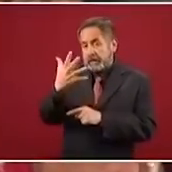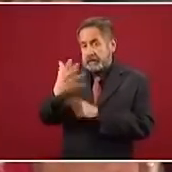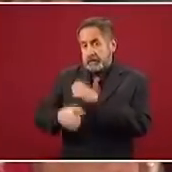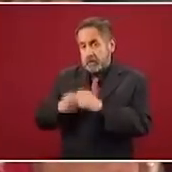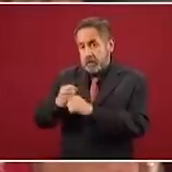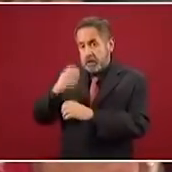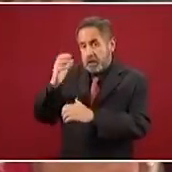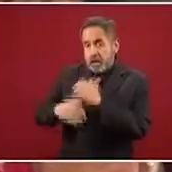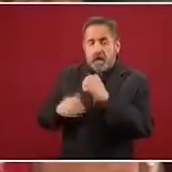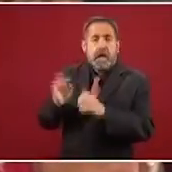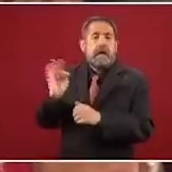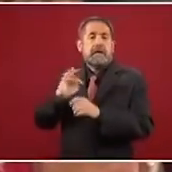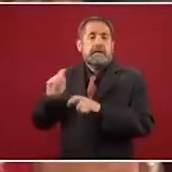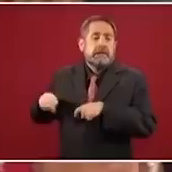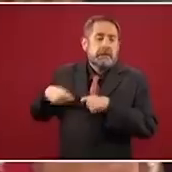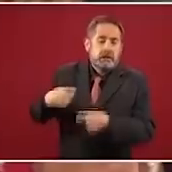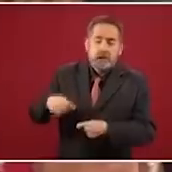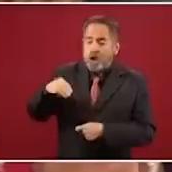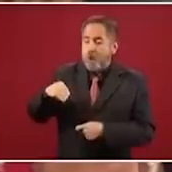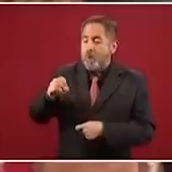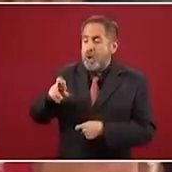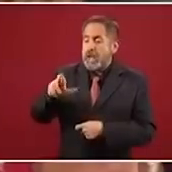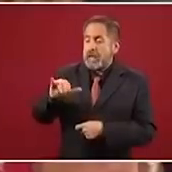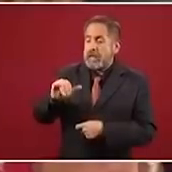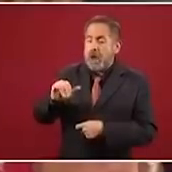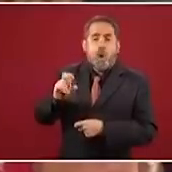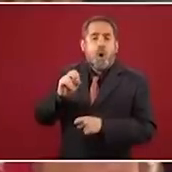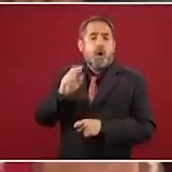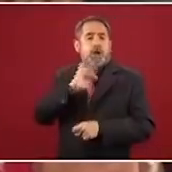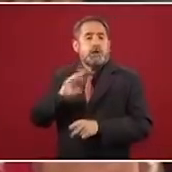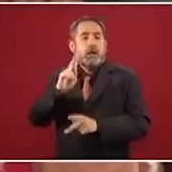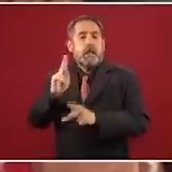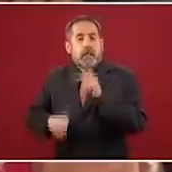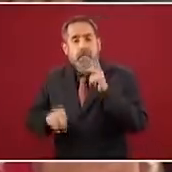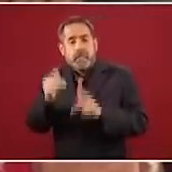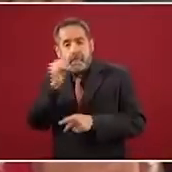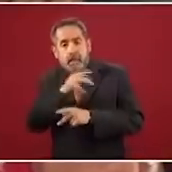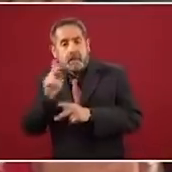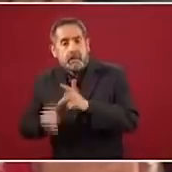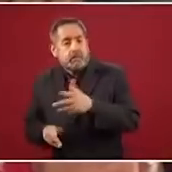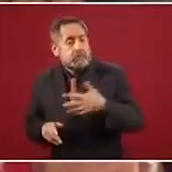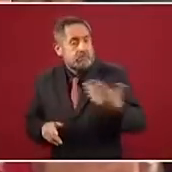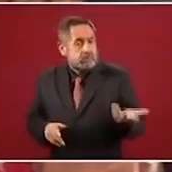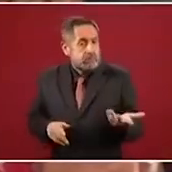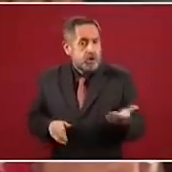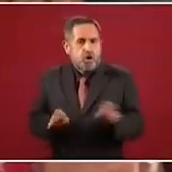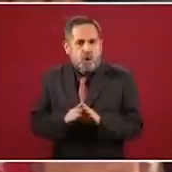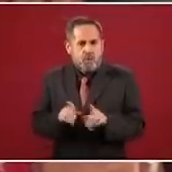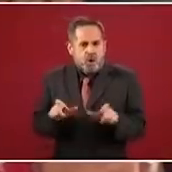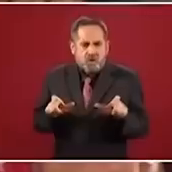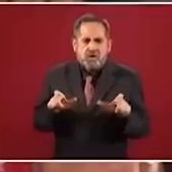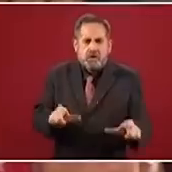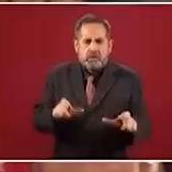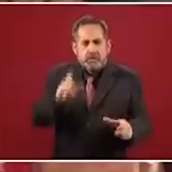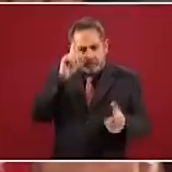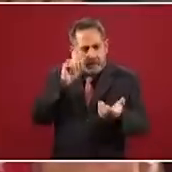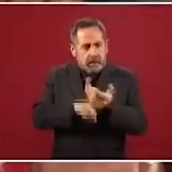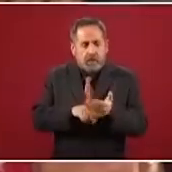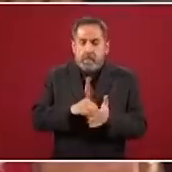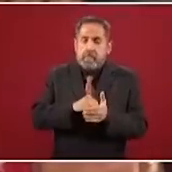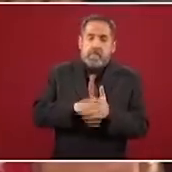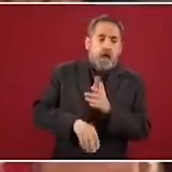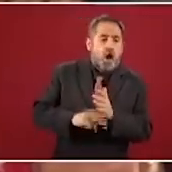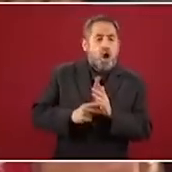vuelva a gobernar su partido o quizá no? ¿Cómo hacer o poner unos corchetes para que no les dé la tentación de que otra